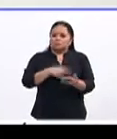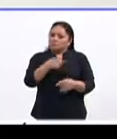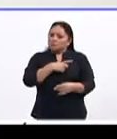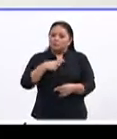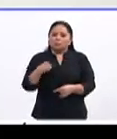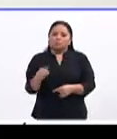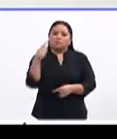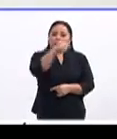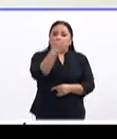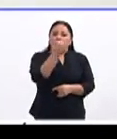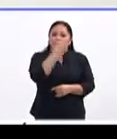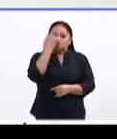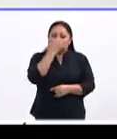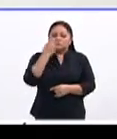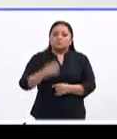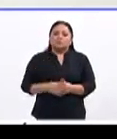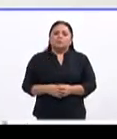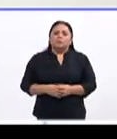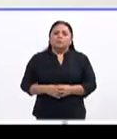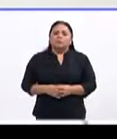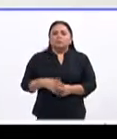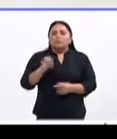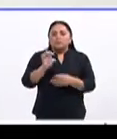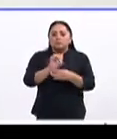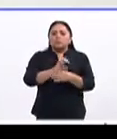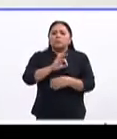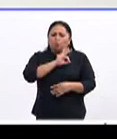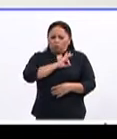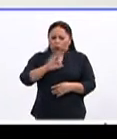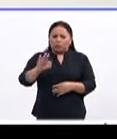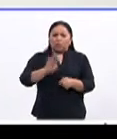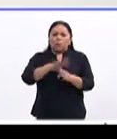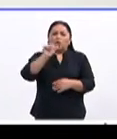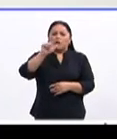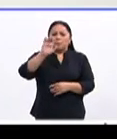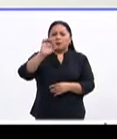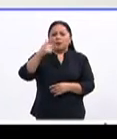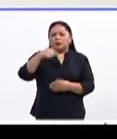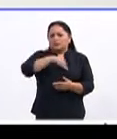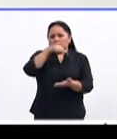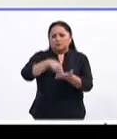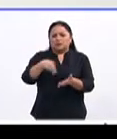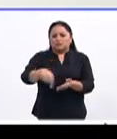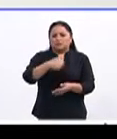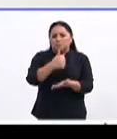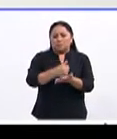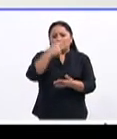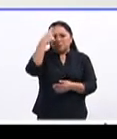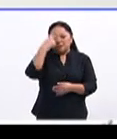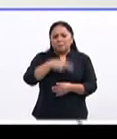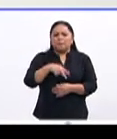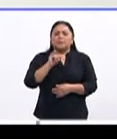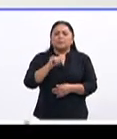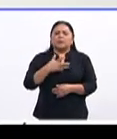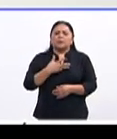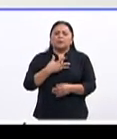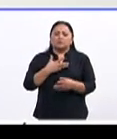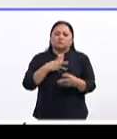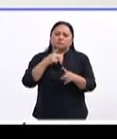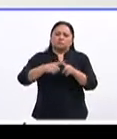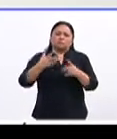la escuela. Claro. Entonces, pueden estar en albergues. Aquí en la Ciudad de México tenemos varios